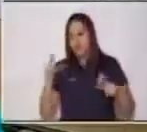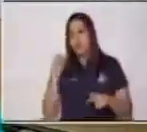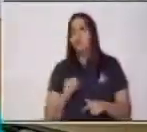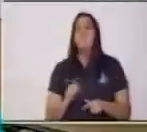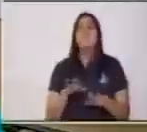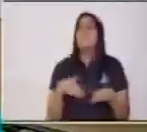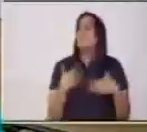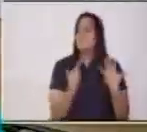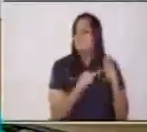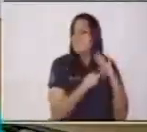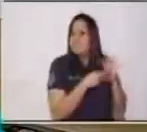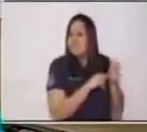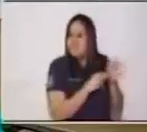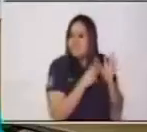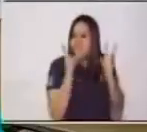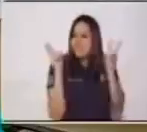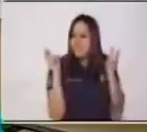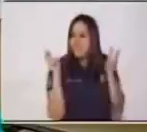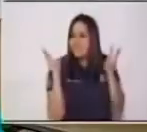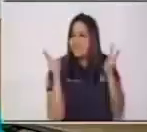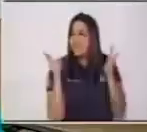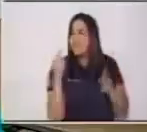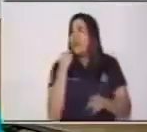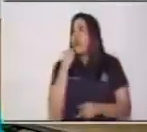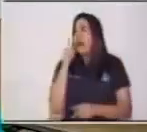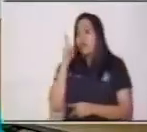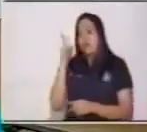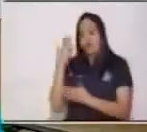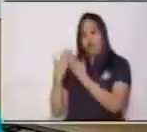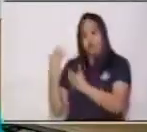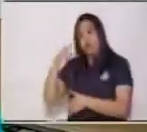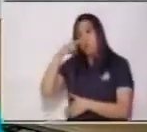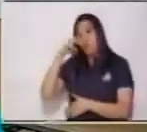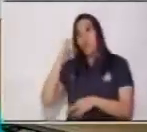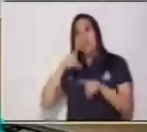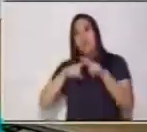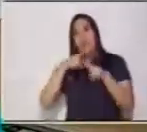¿Qué es un texto literario? En sí, como vimos, un texto